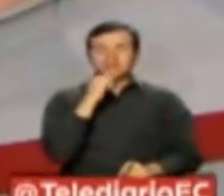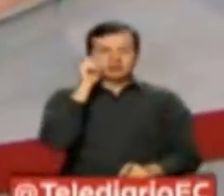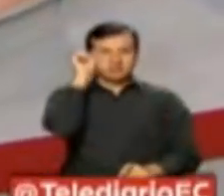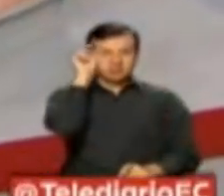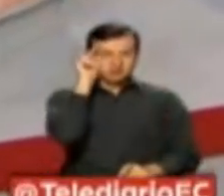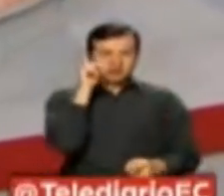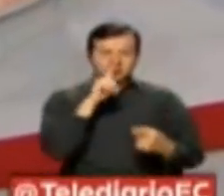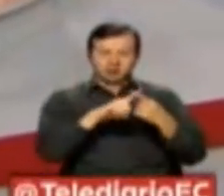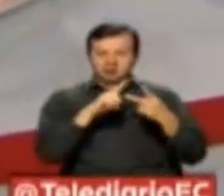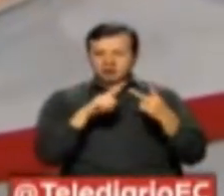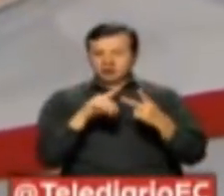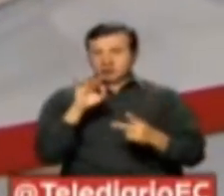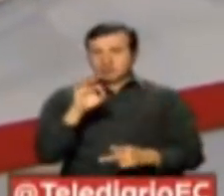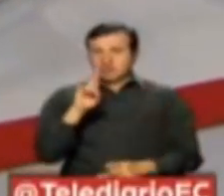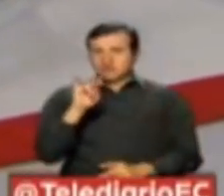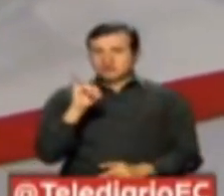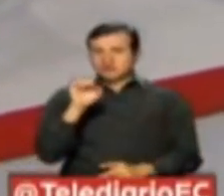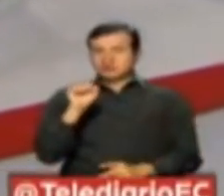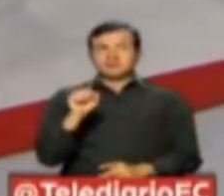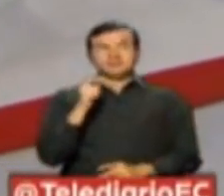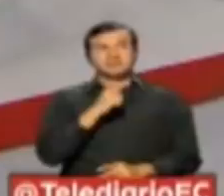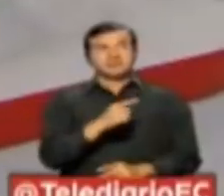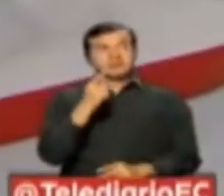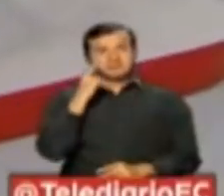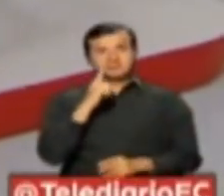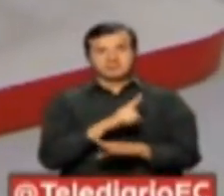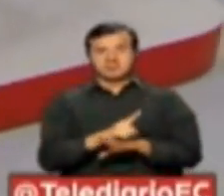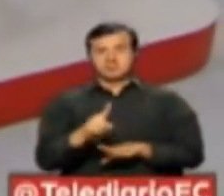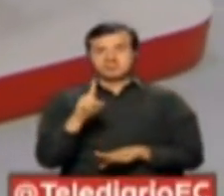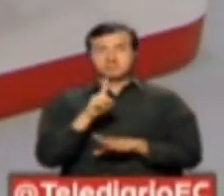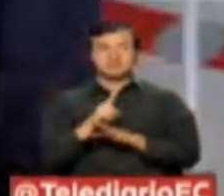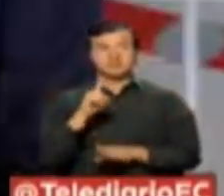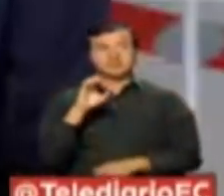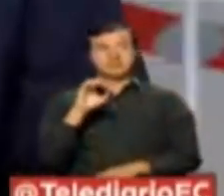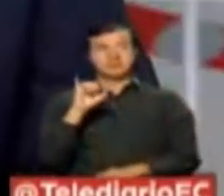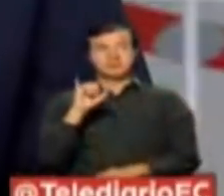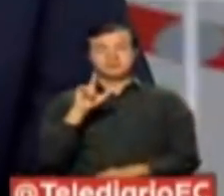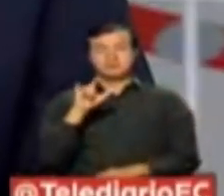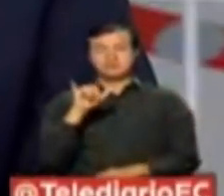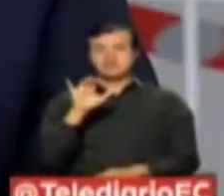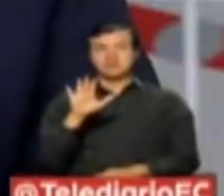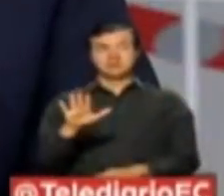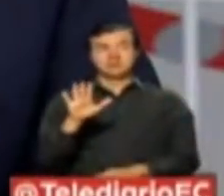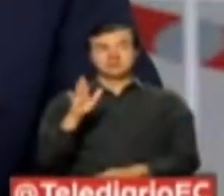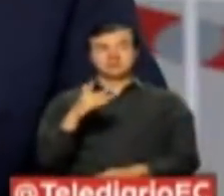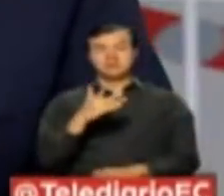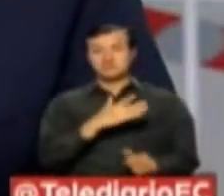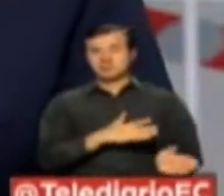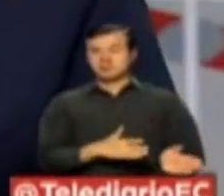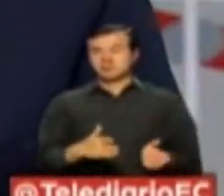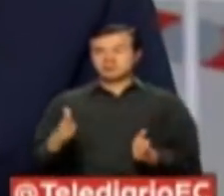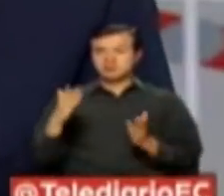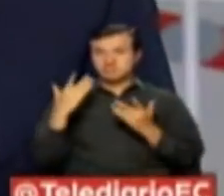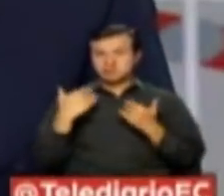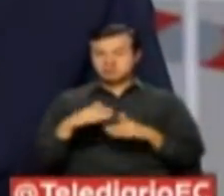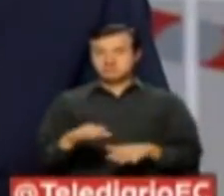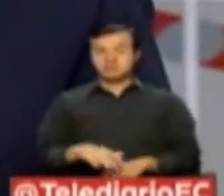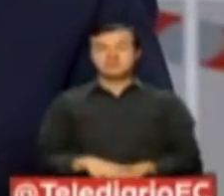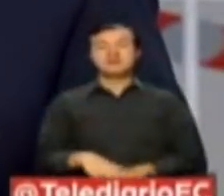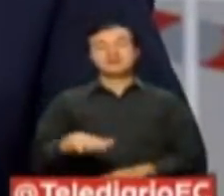y francis romero cordero director de la encuestadora clic está en esta mañana aquí en primera impresión